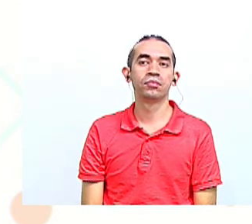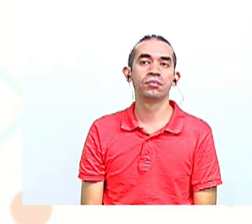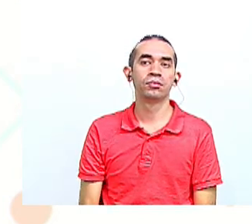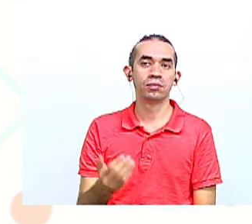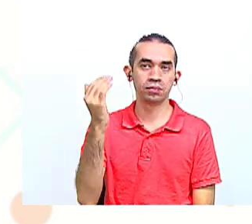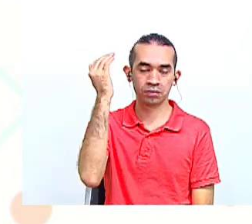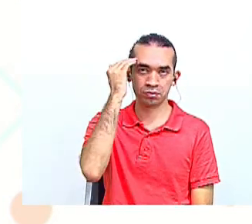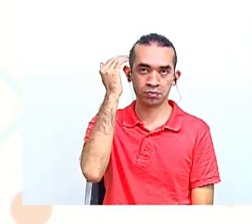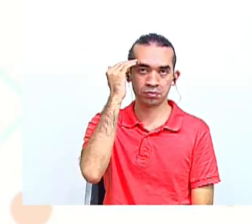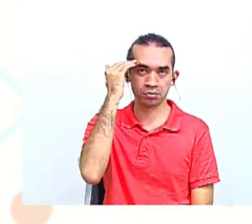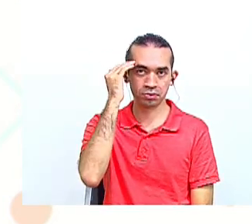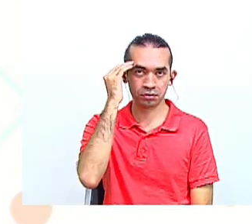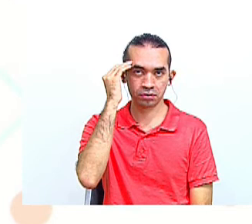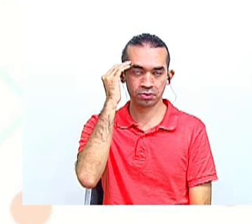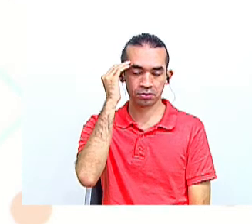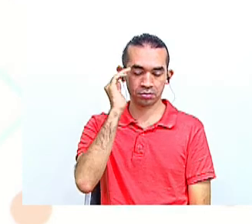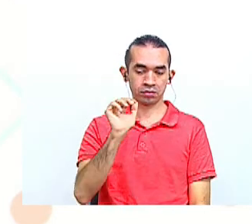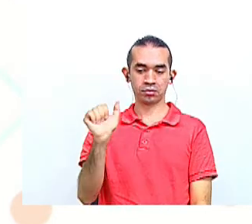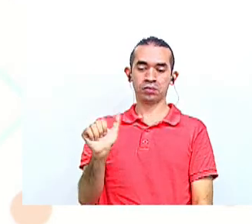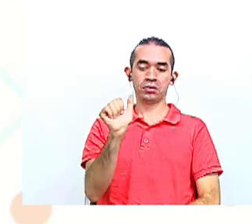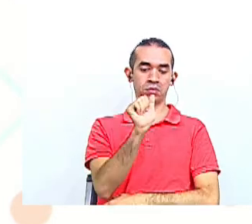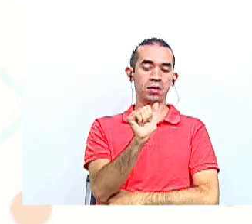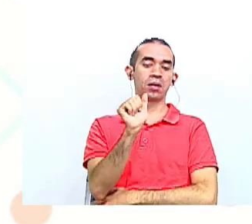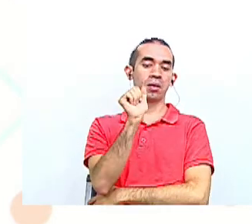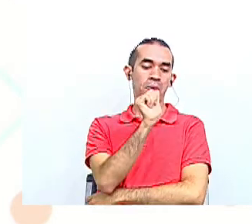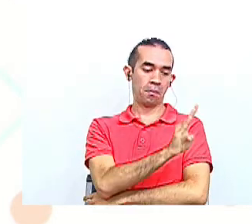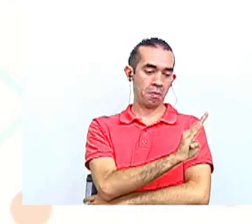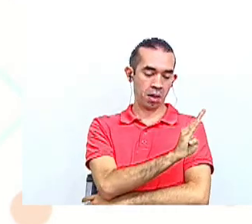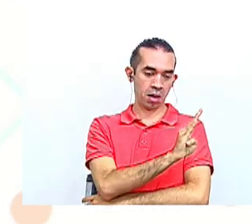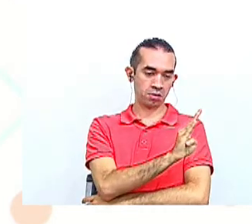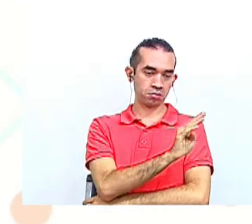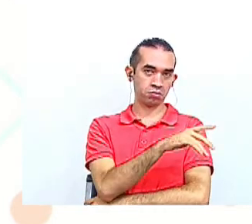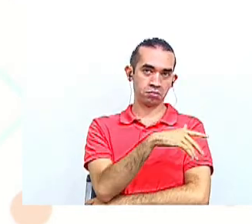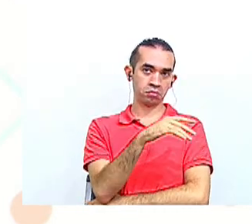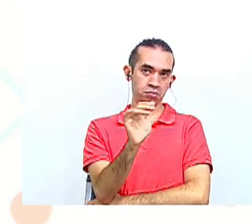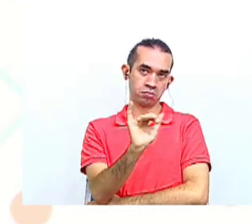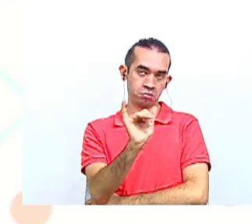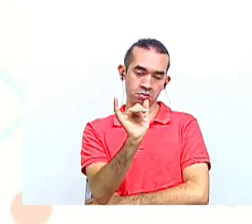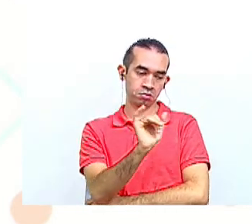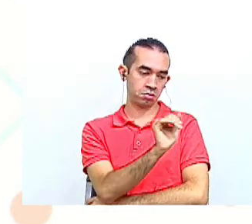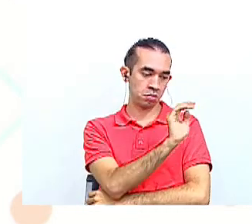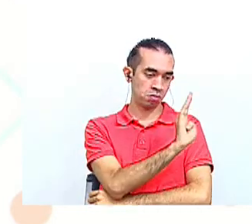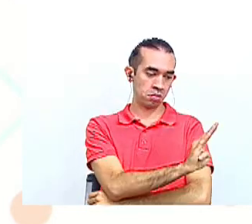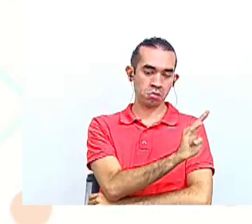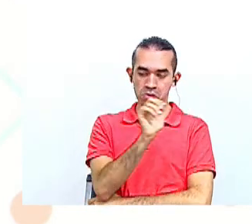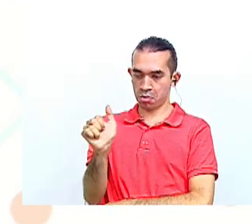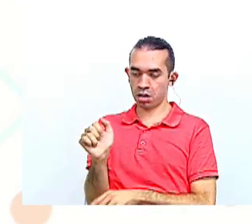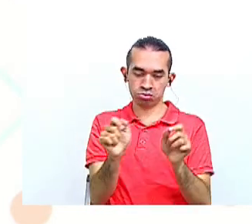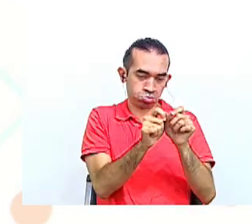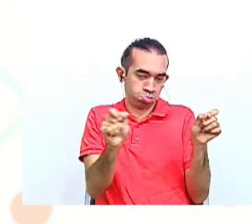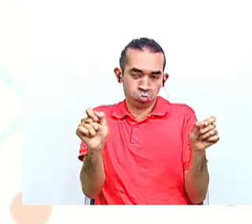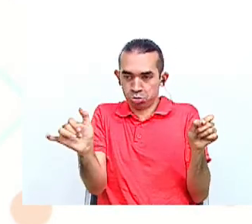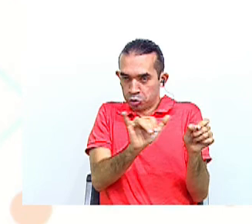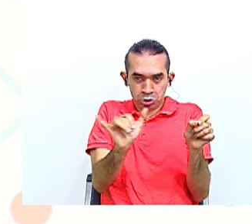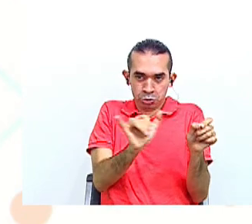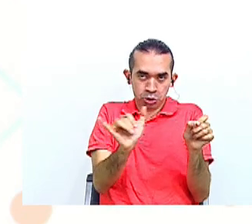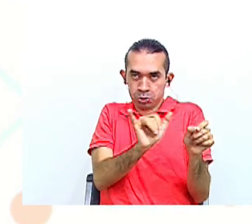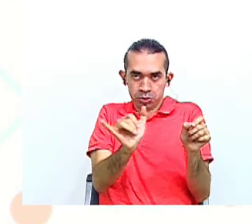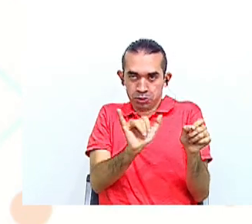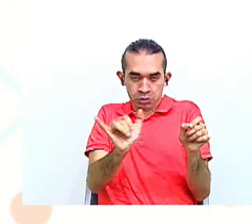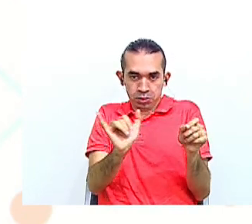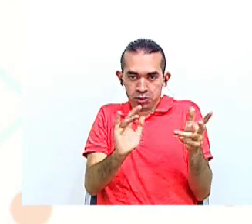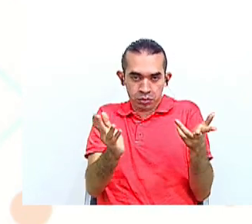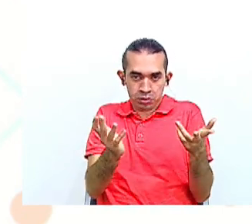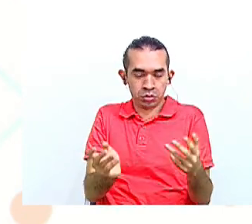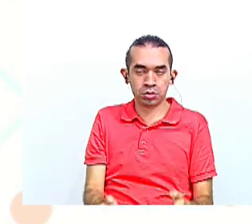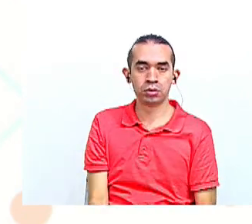También podemos decir que el lado AB es congruente con el lado BA, que está en